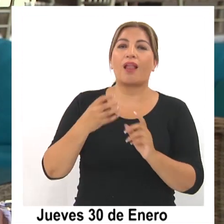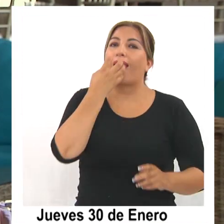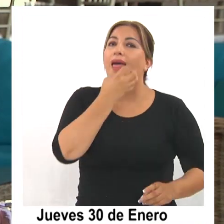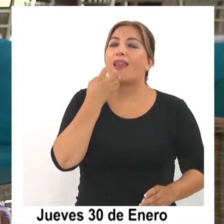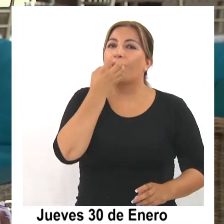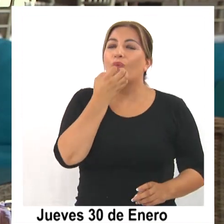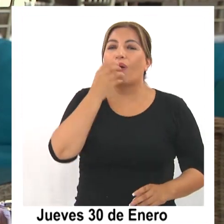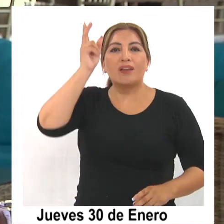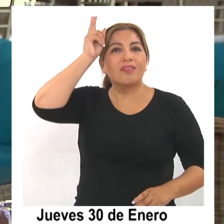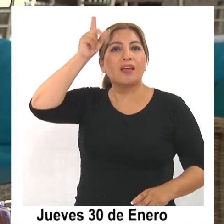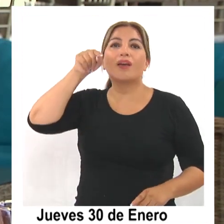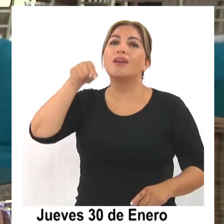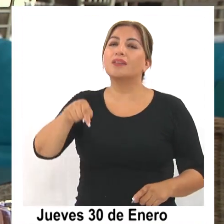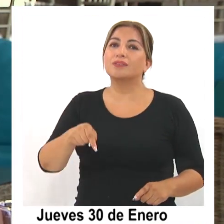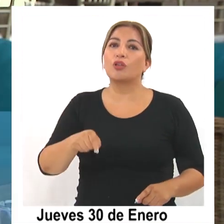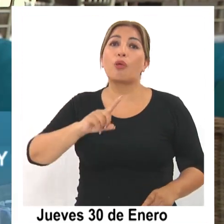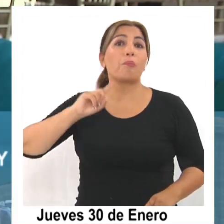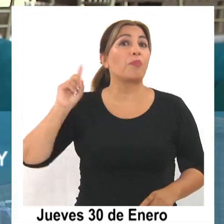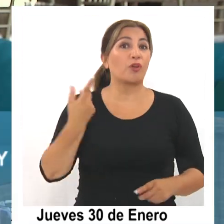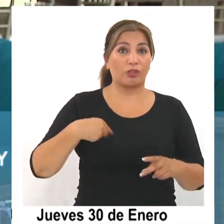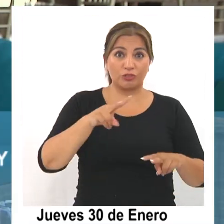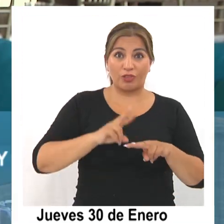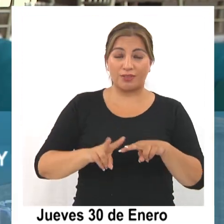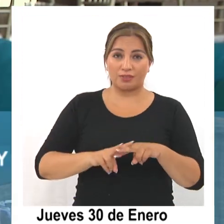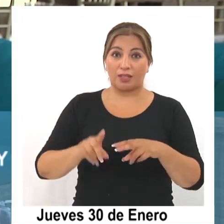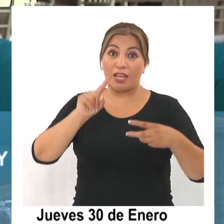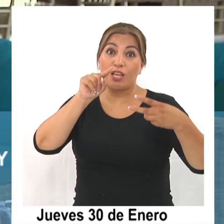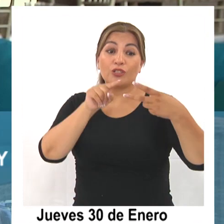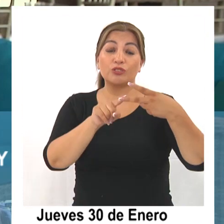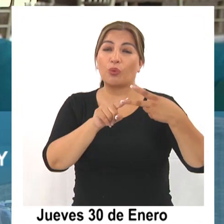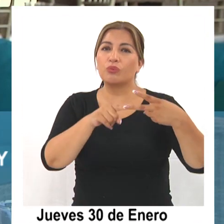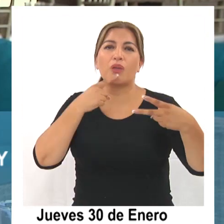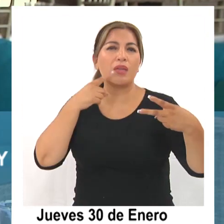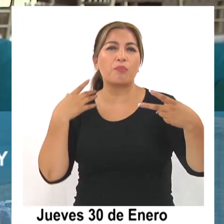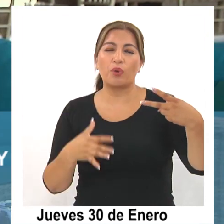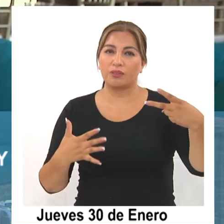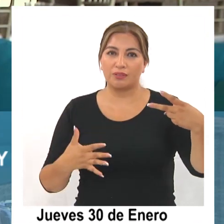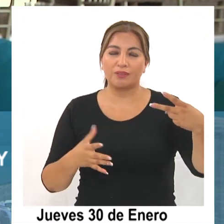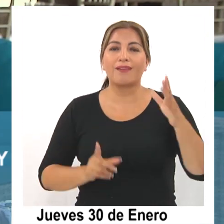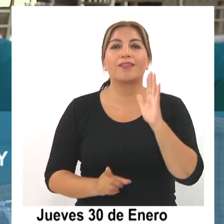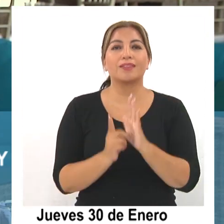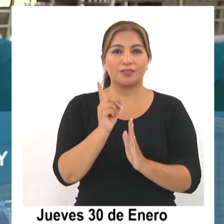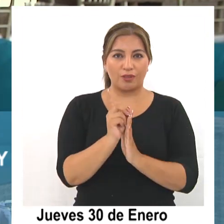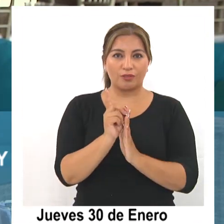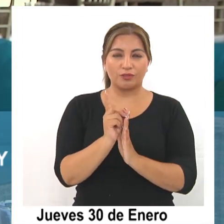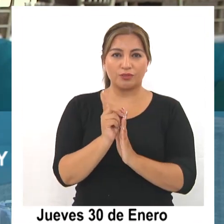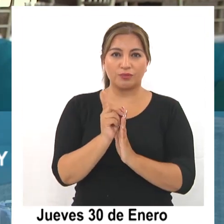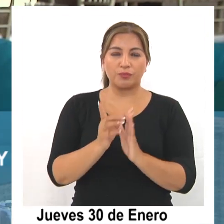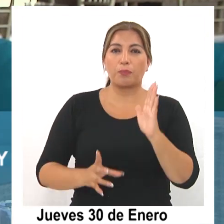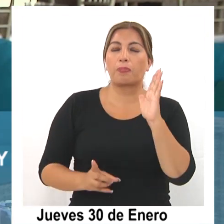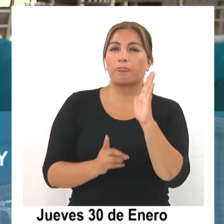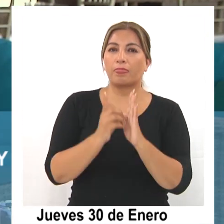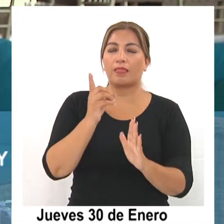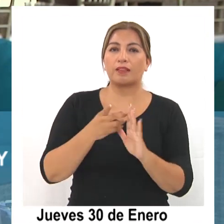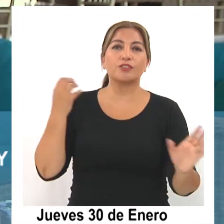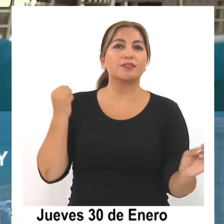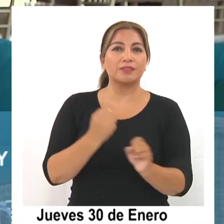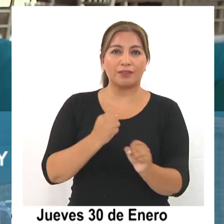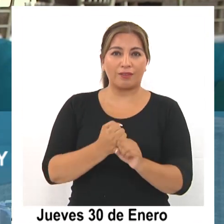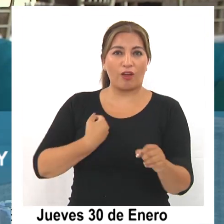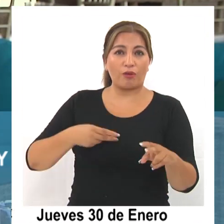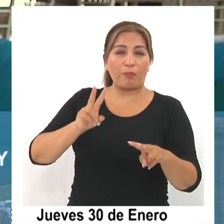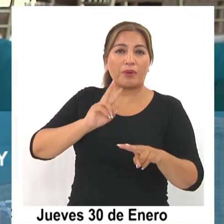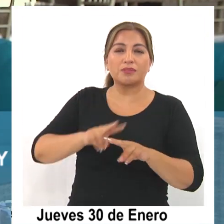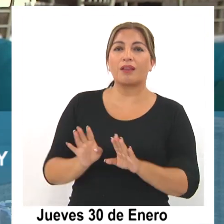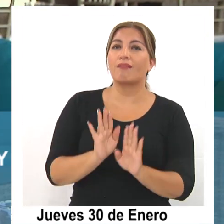lenguas indígenas esa es una primera línea y una prioridad y lo segundo que es muy importante es el desarrollo un desarrollo productivo para